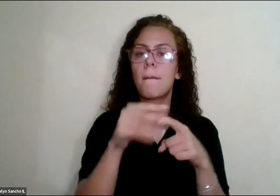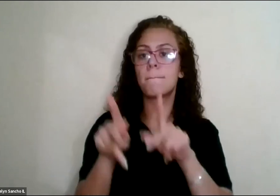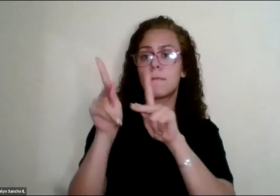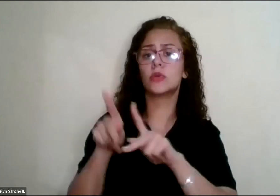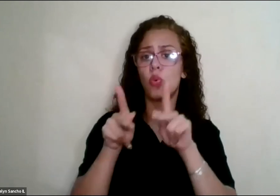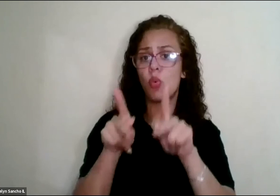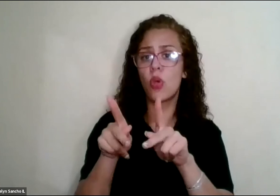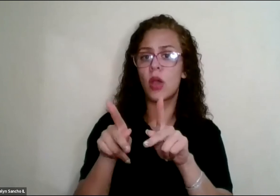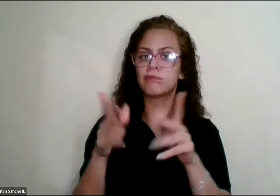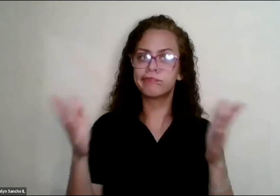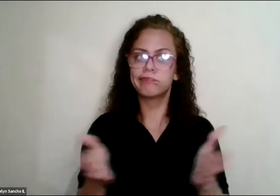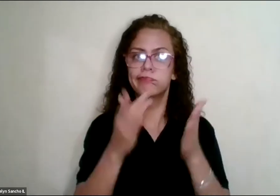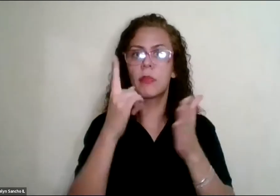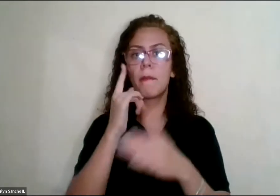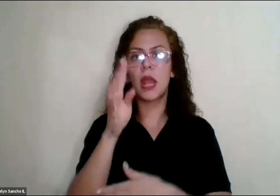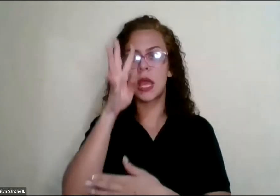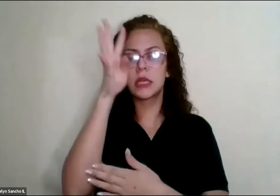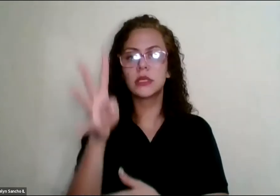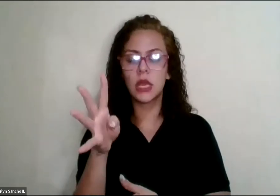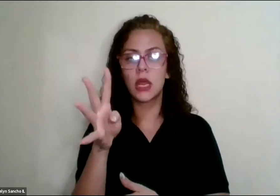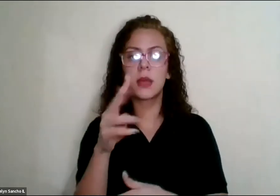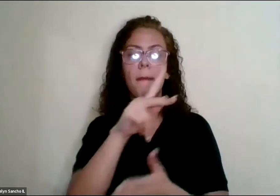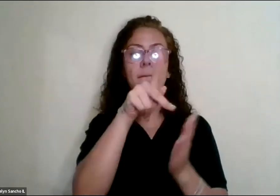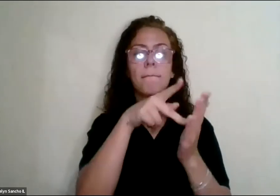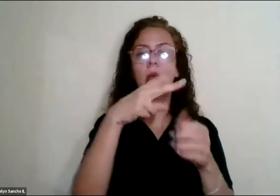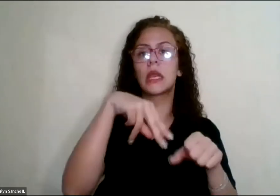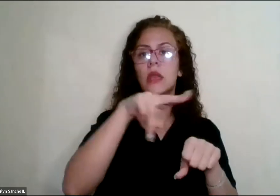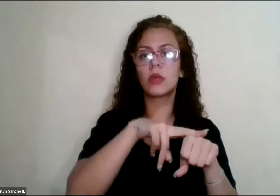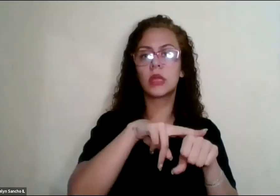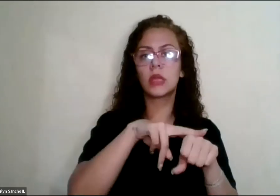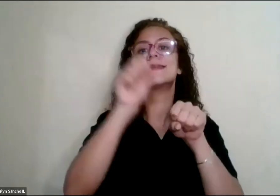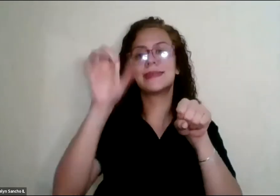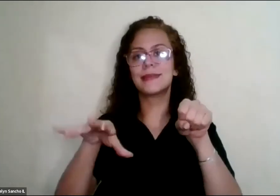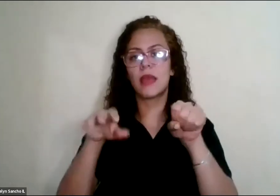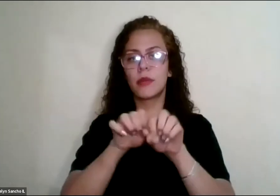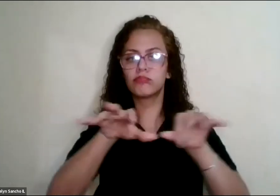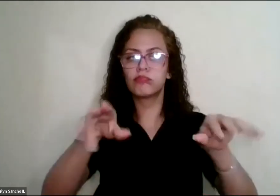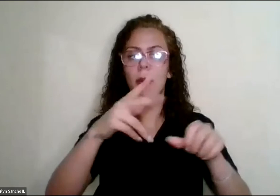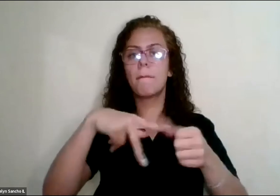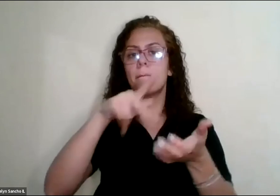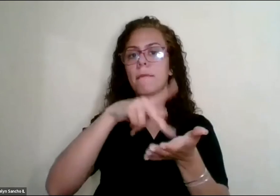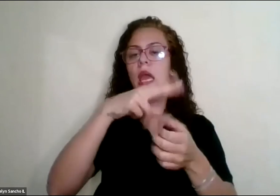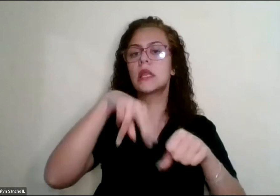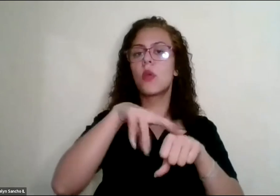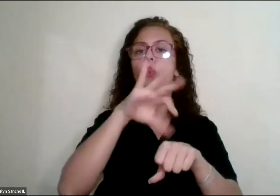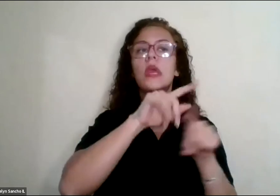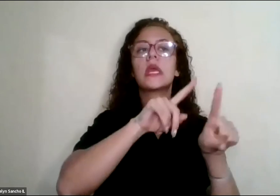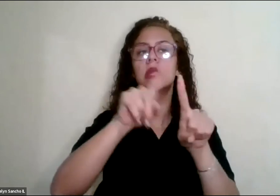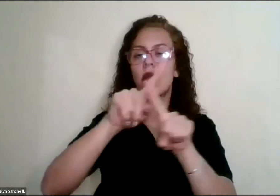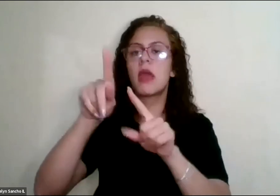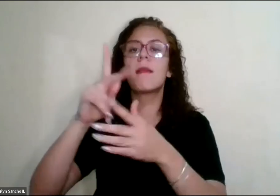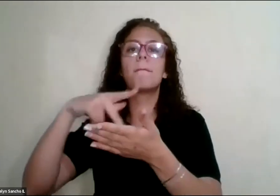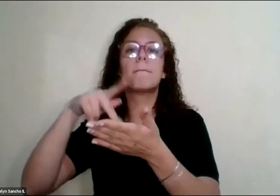que motivó para que se crearan los parques nacionales, el sistema de parques nacionales como tal, y varios parques